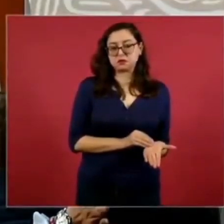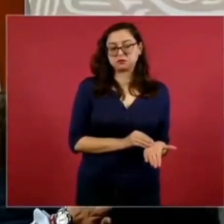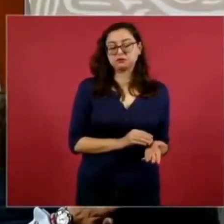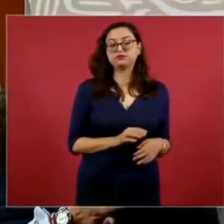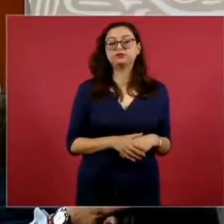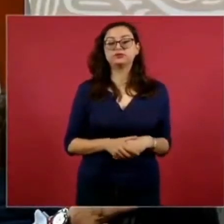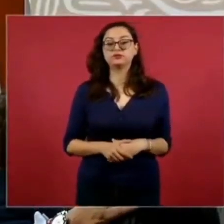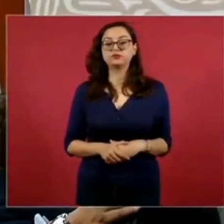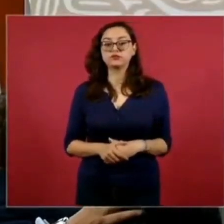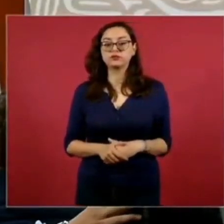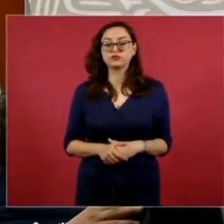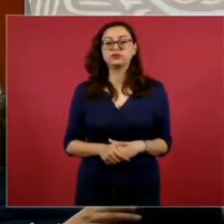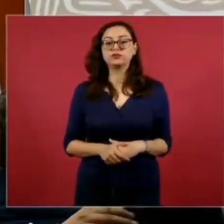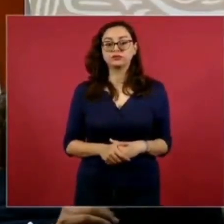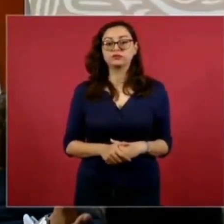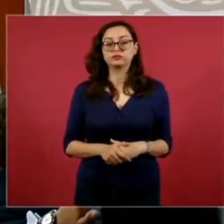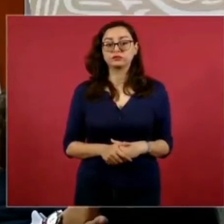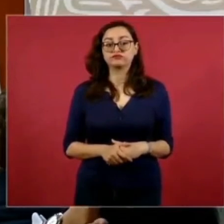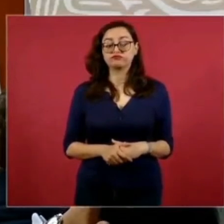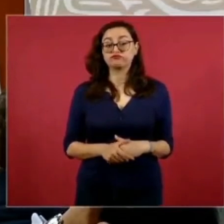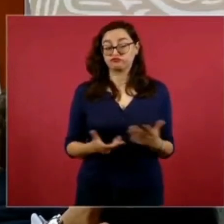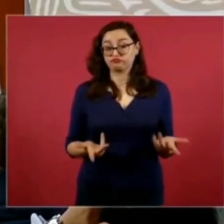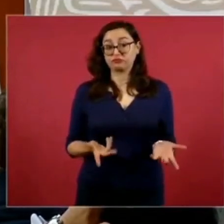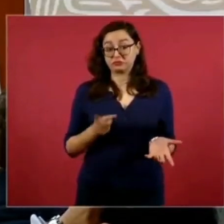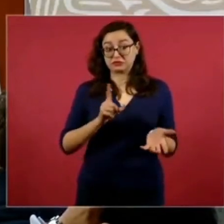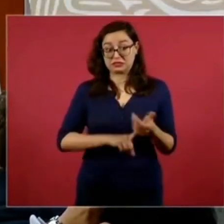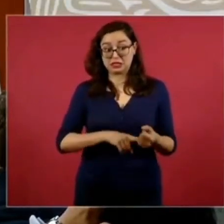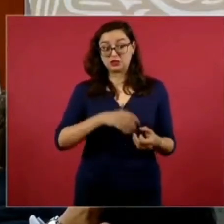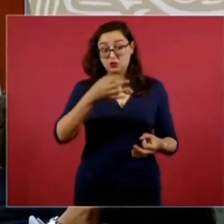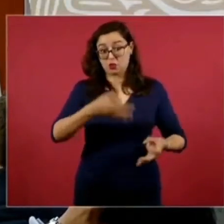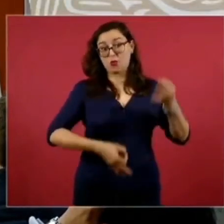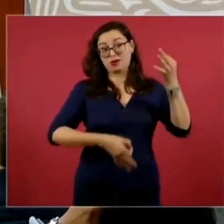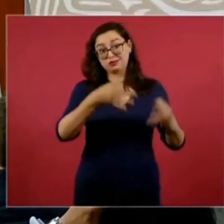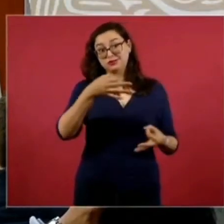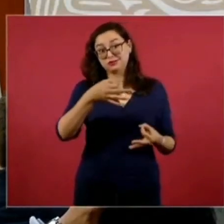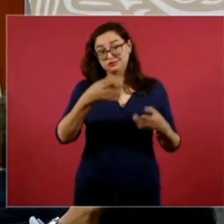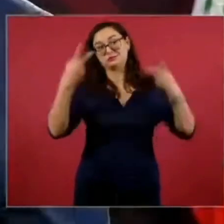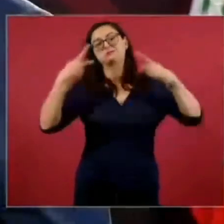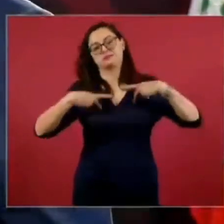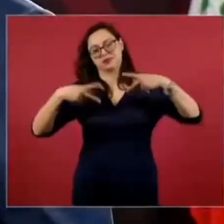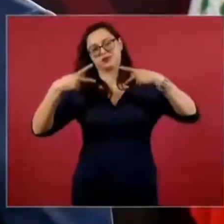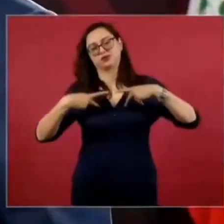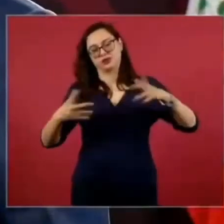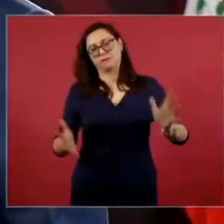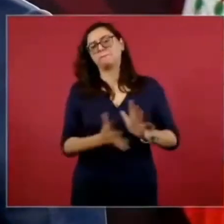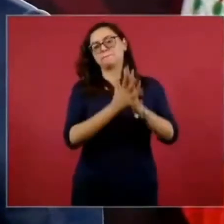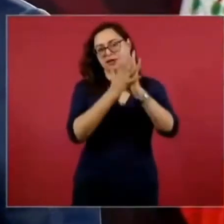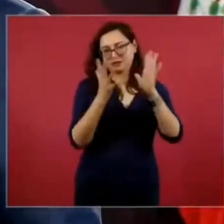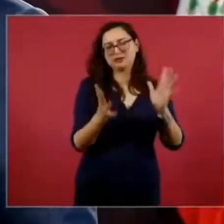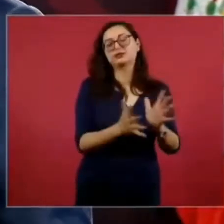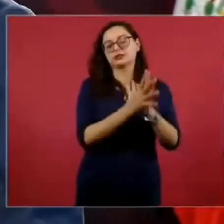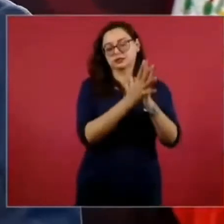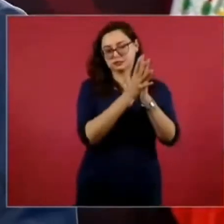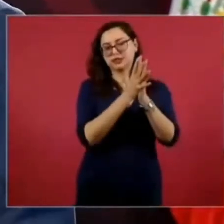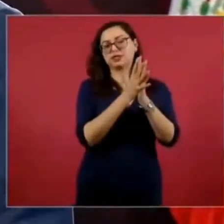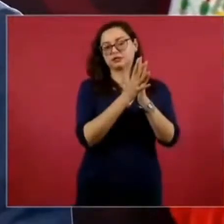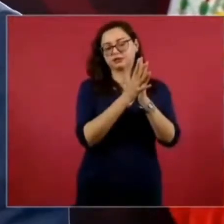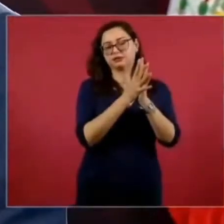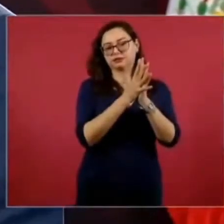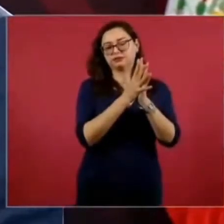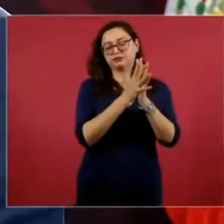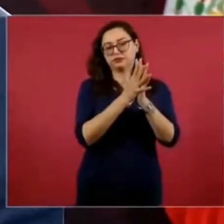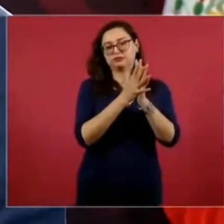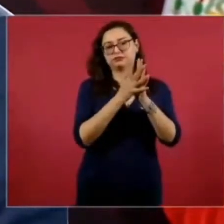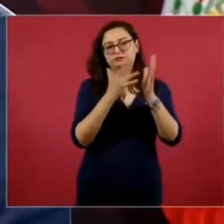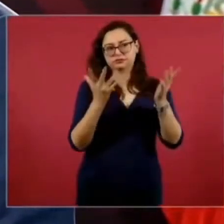siglos es una democracia participativa donde los ciudadanos tienen que ver